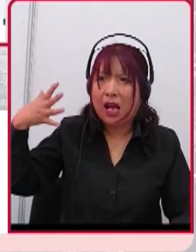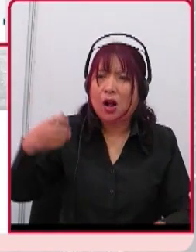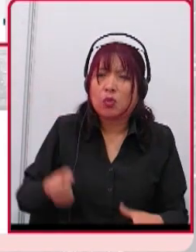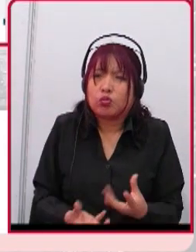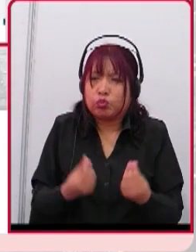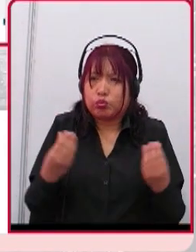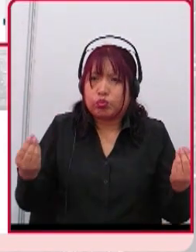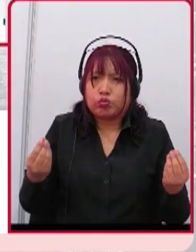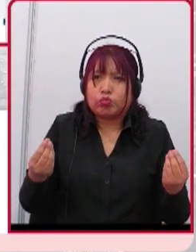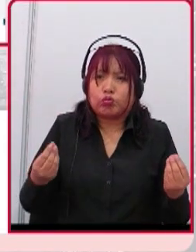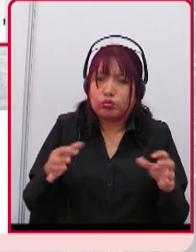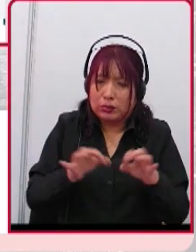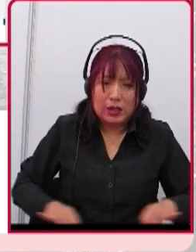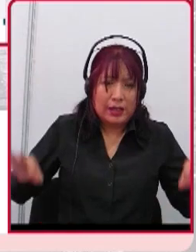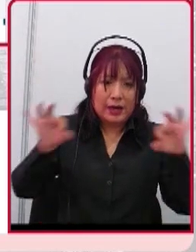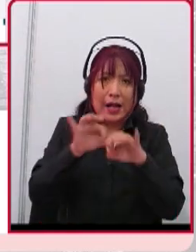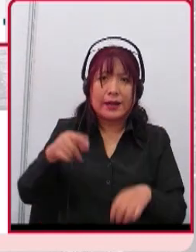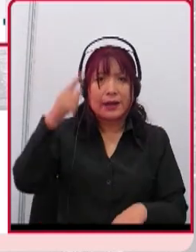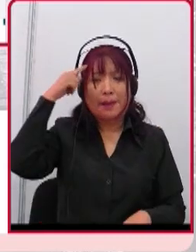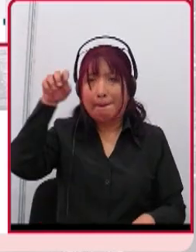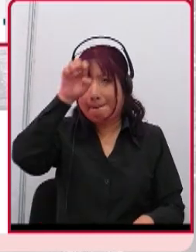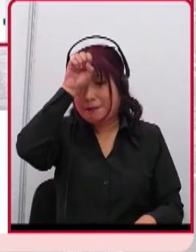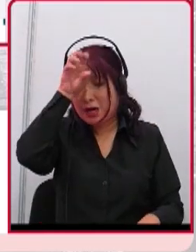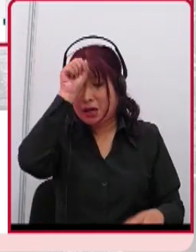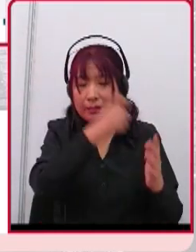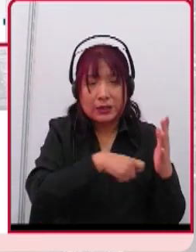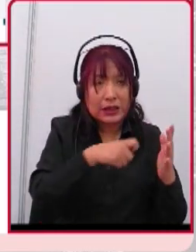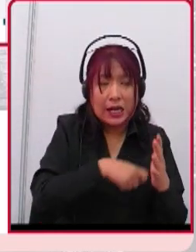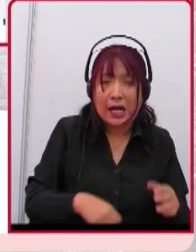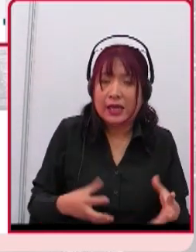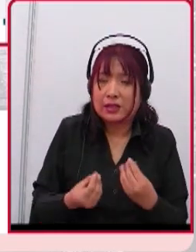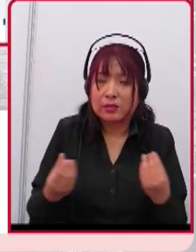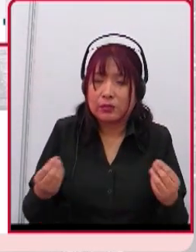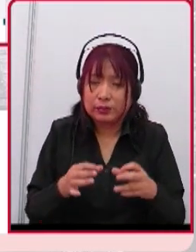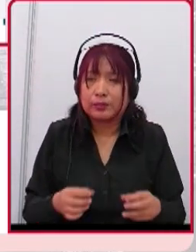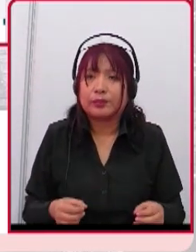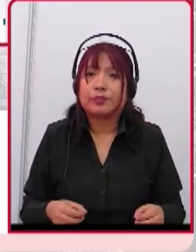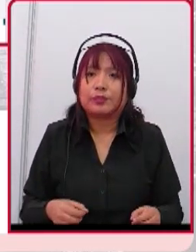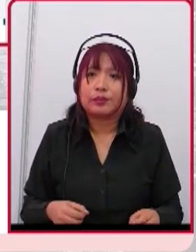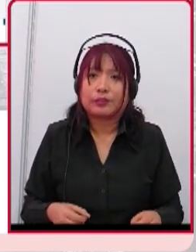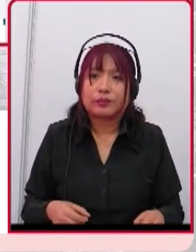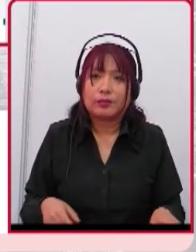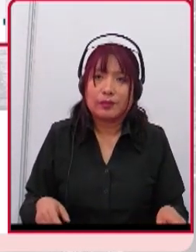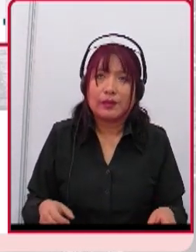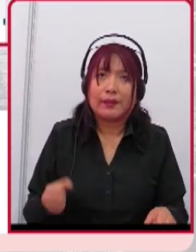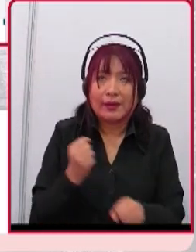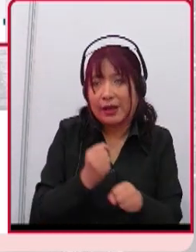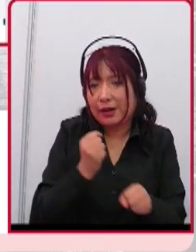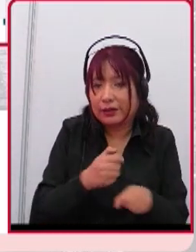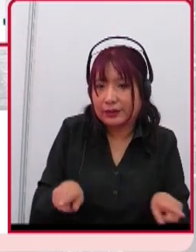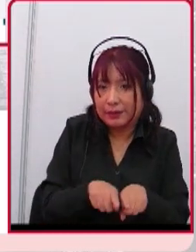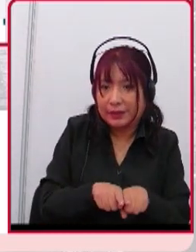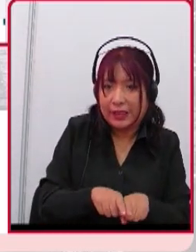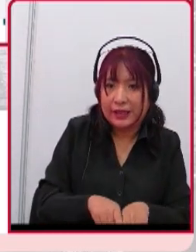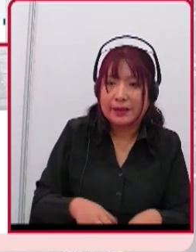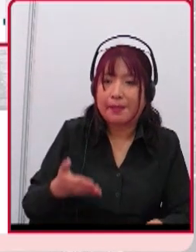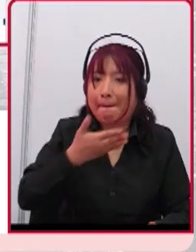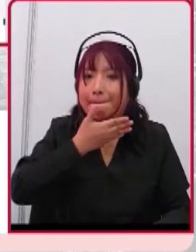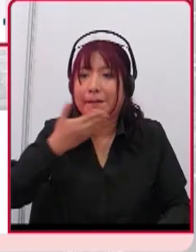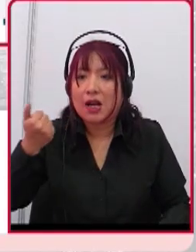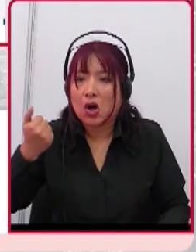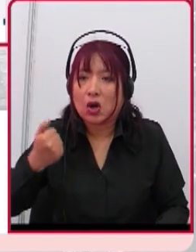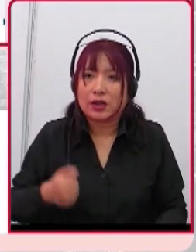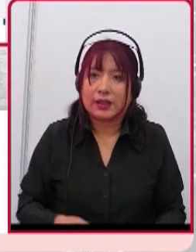innovación minera subterránea y es escalable a diversos entornos de acceso y a través mejora también la